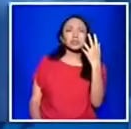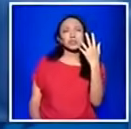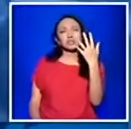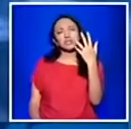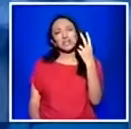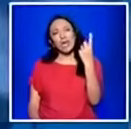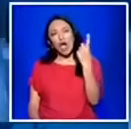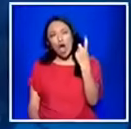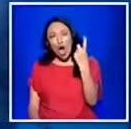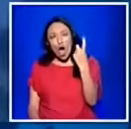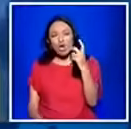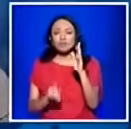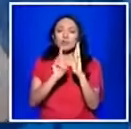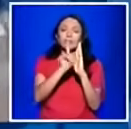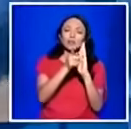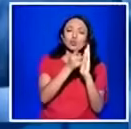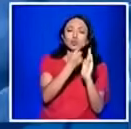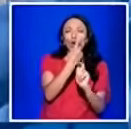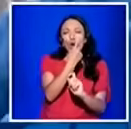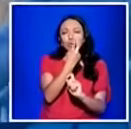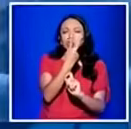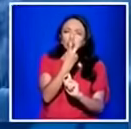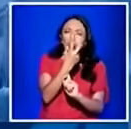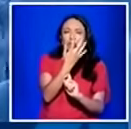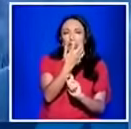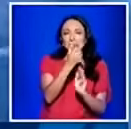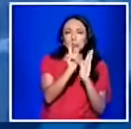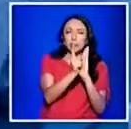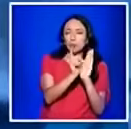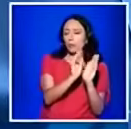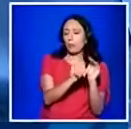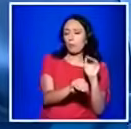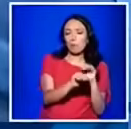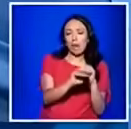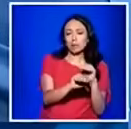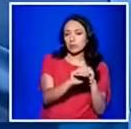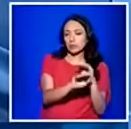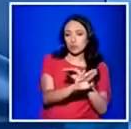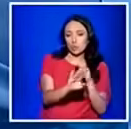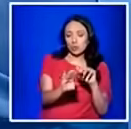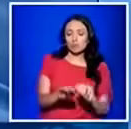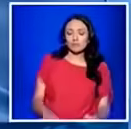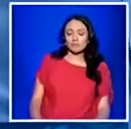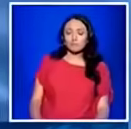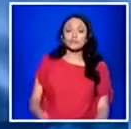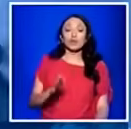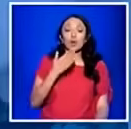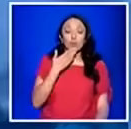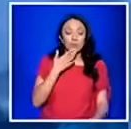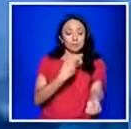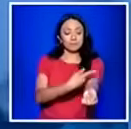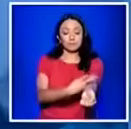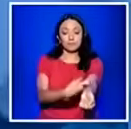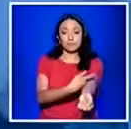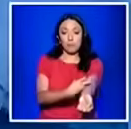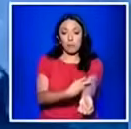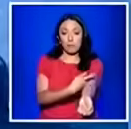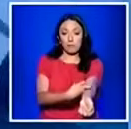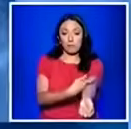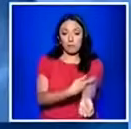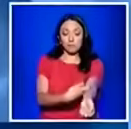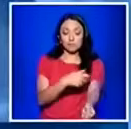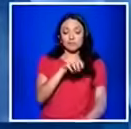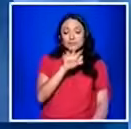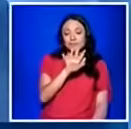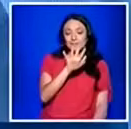minutos. Todo depende, y es el proceso cómo se hace la extracción. Se recolecta alrededor de